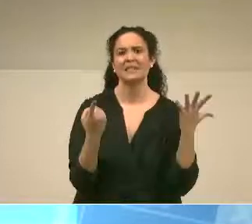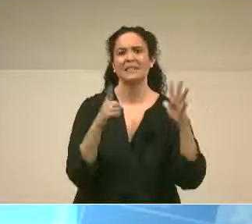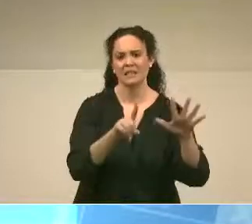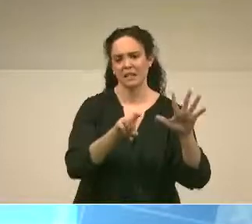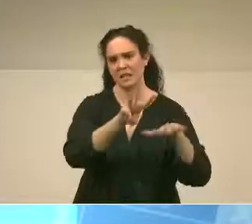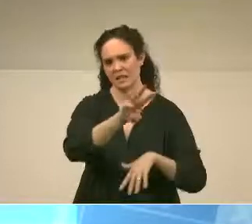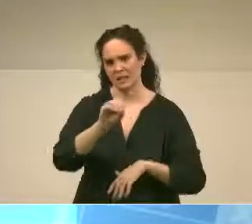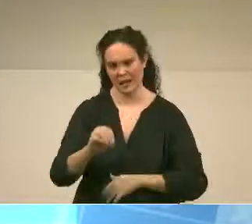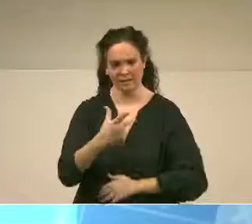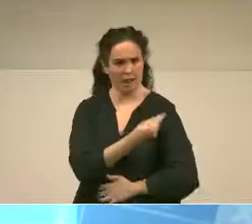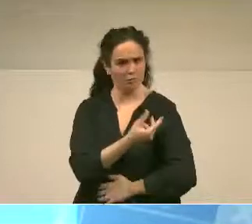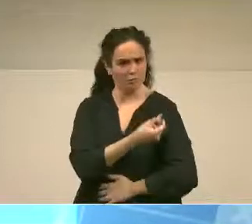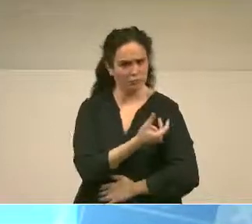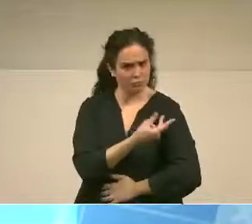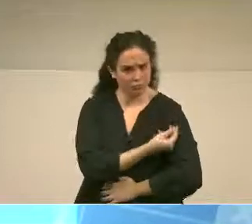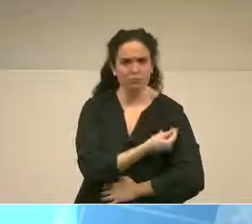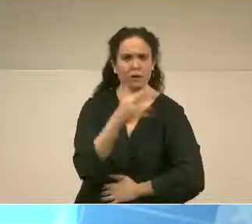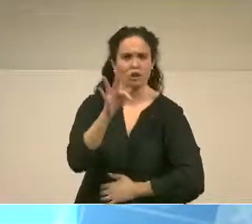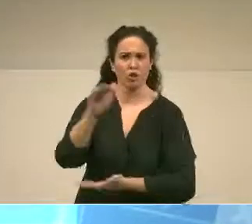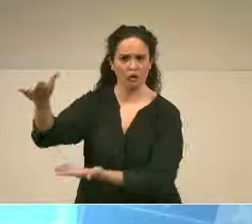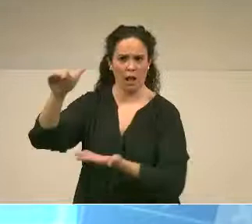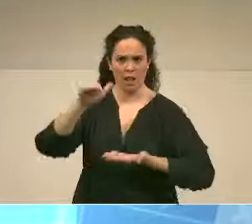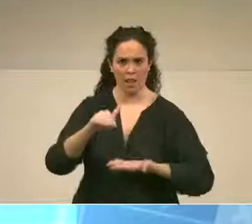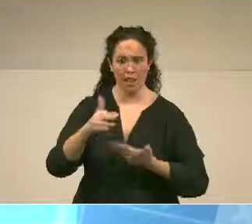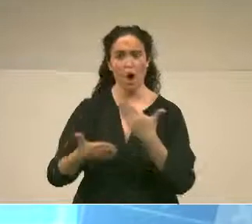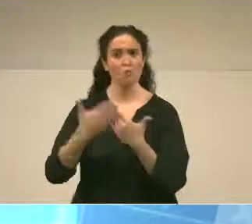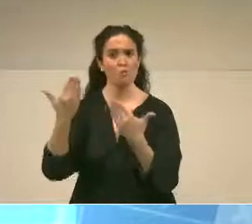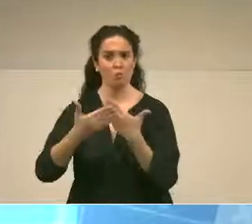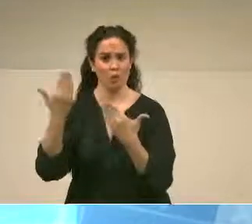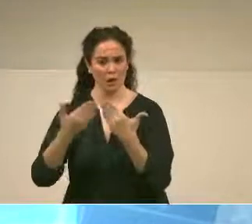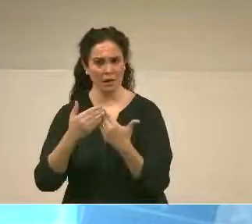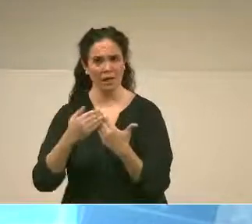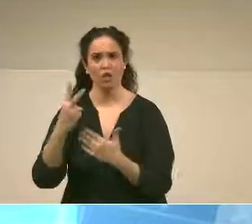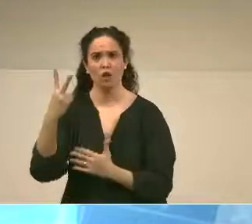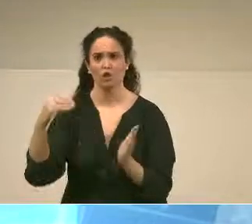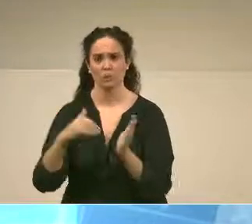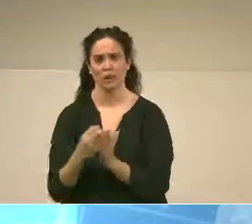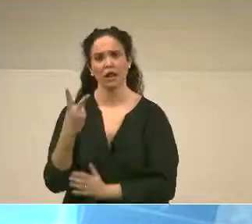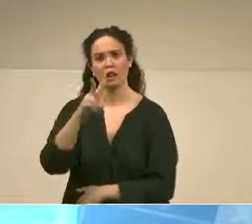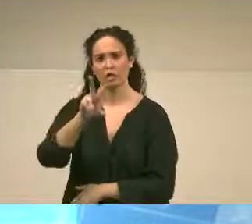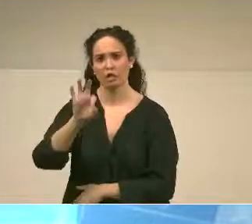16.380 dosi jaso genituen, eta Modernari dagokionez 2.200.